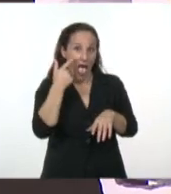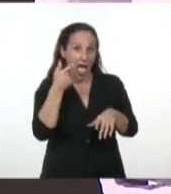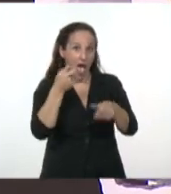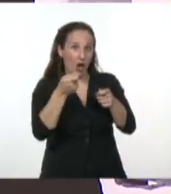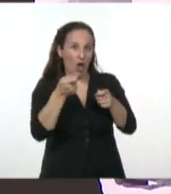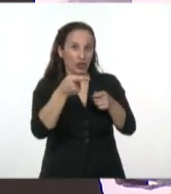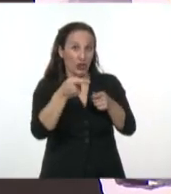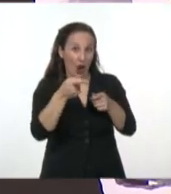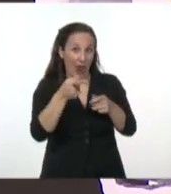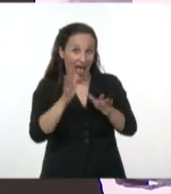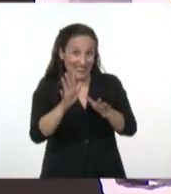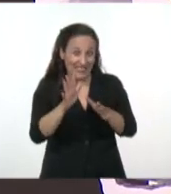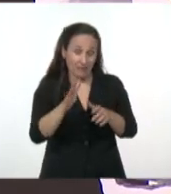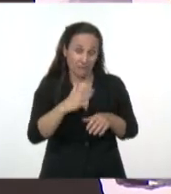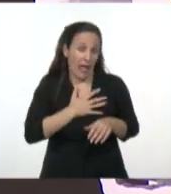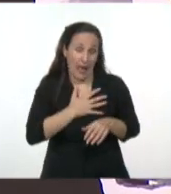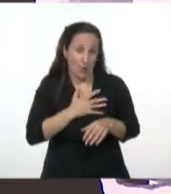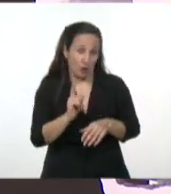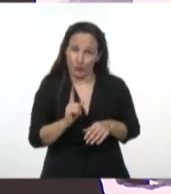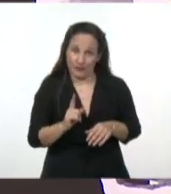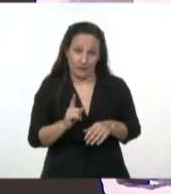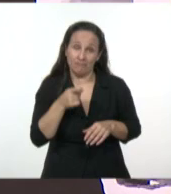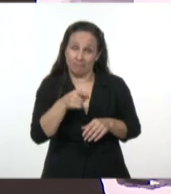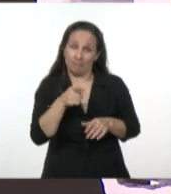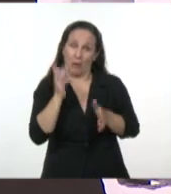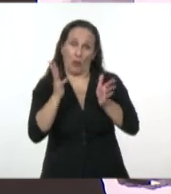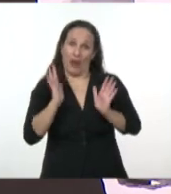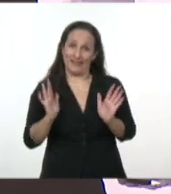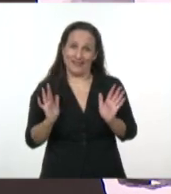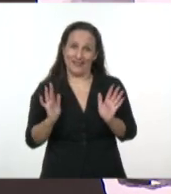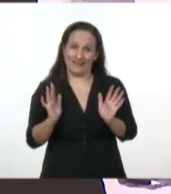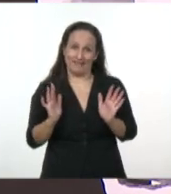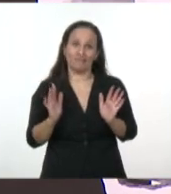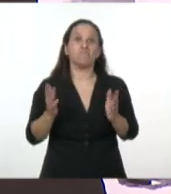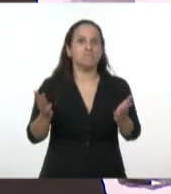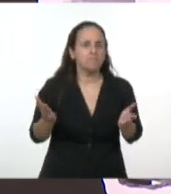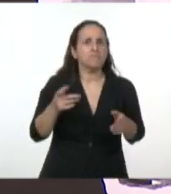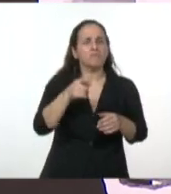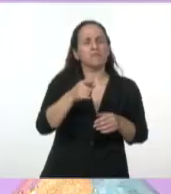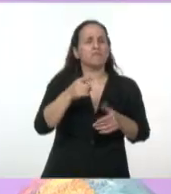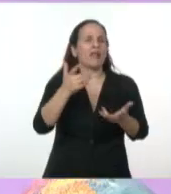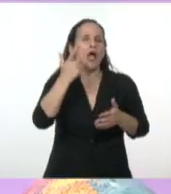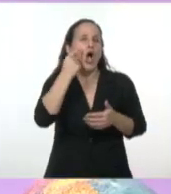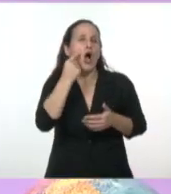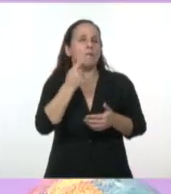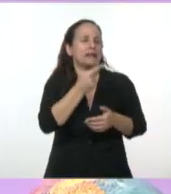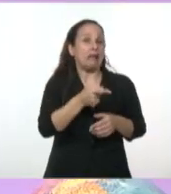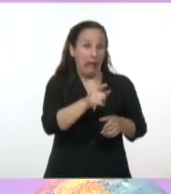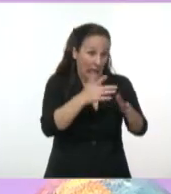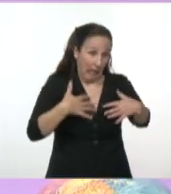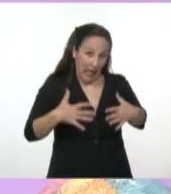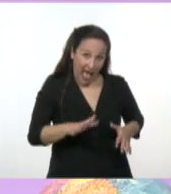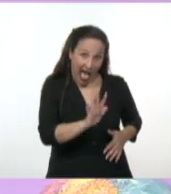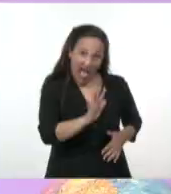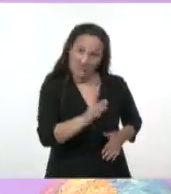si te controla, no es amor, es violencia. El control por parte del hombre, por ejemplo, cuando el hombre dice, así no podés salir,